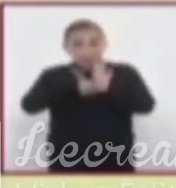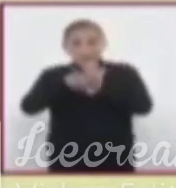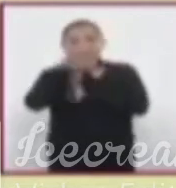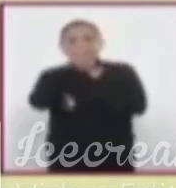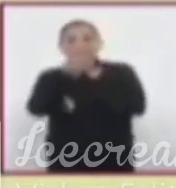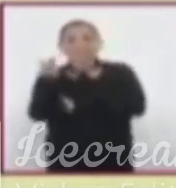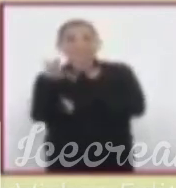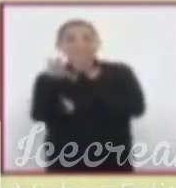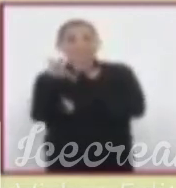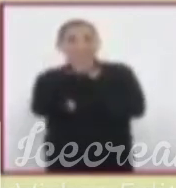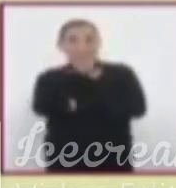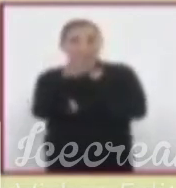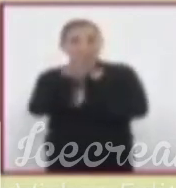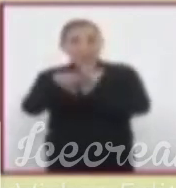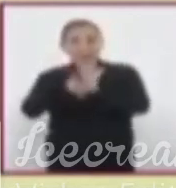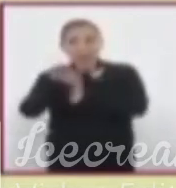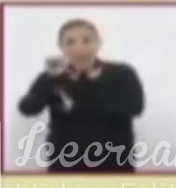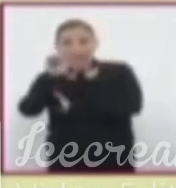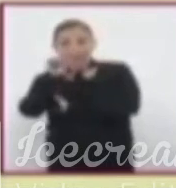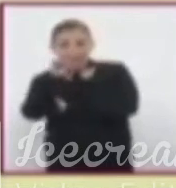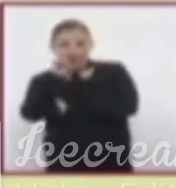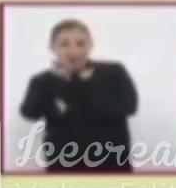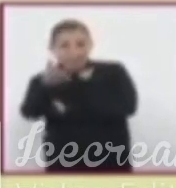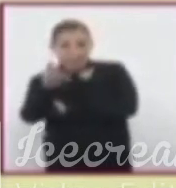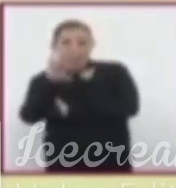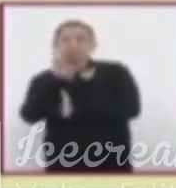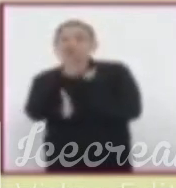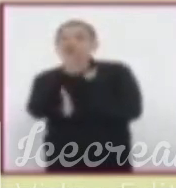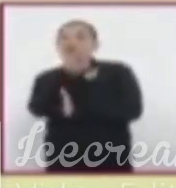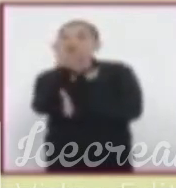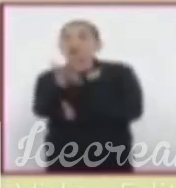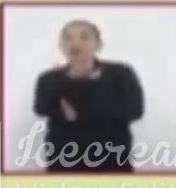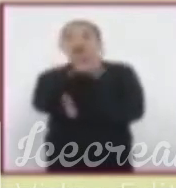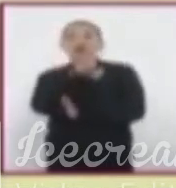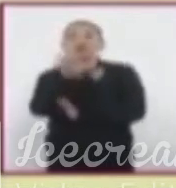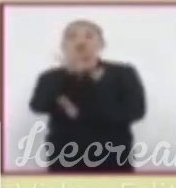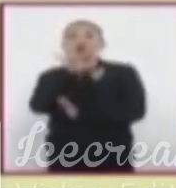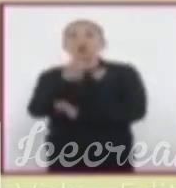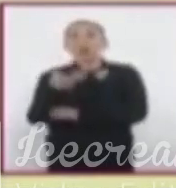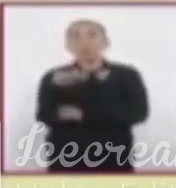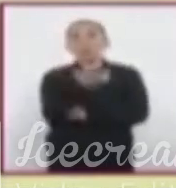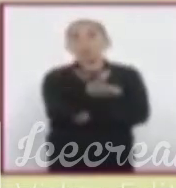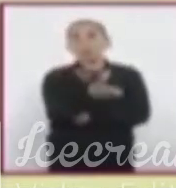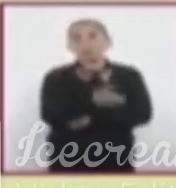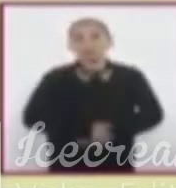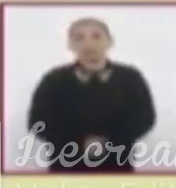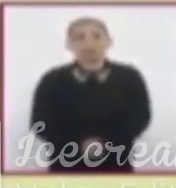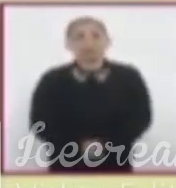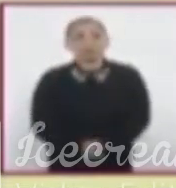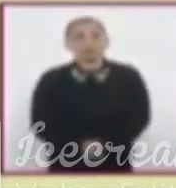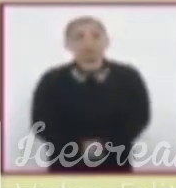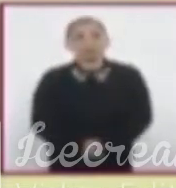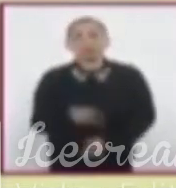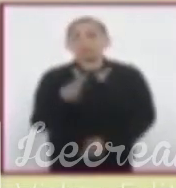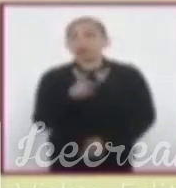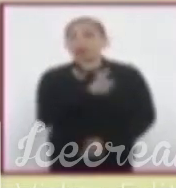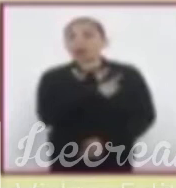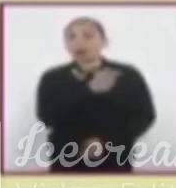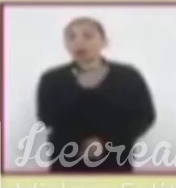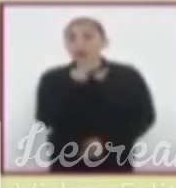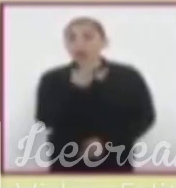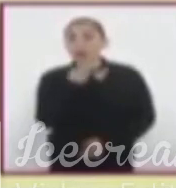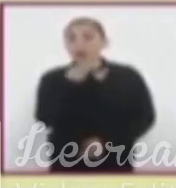los 300 del precio original. El resultado son 240 pesos. Pero no solo usamos